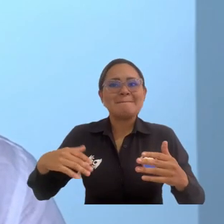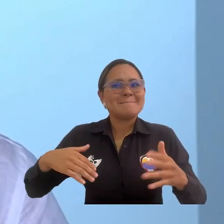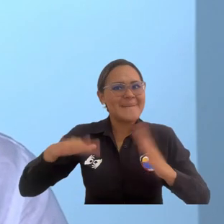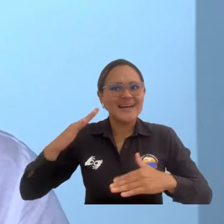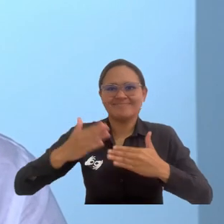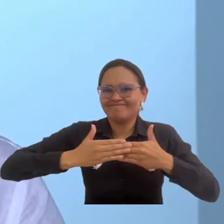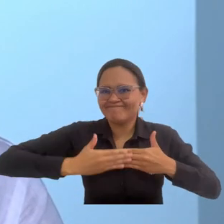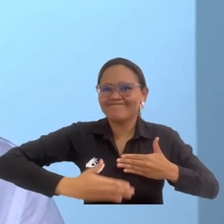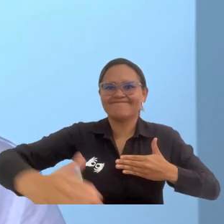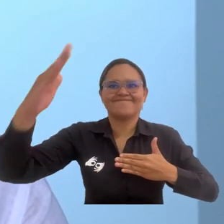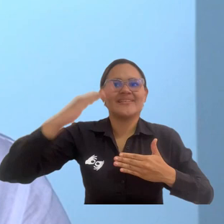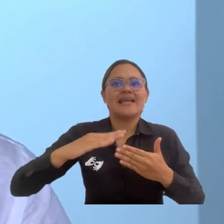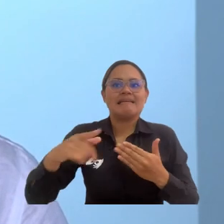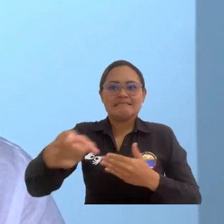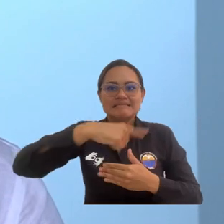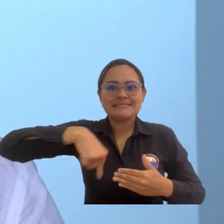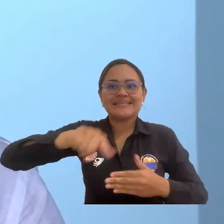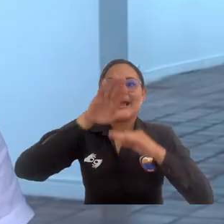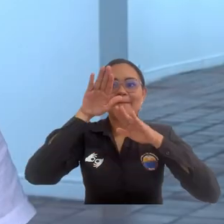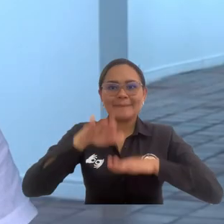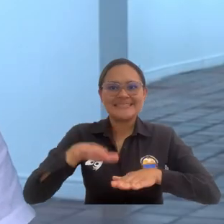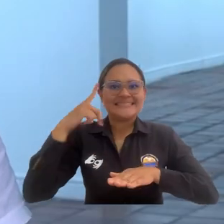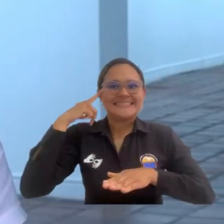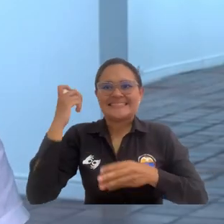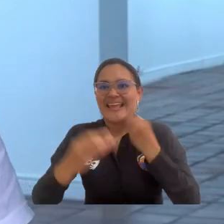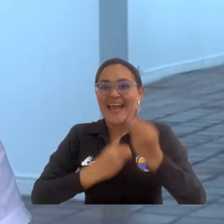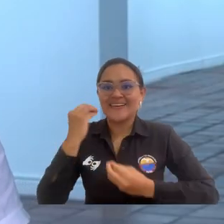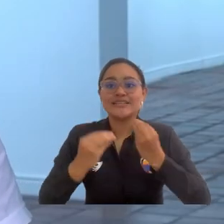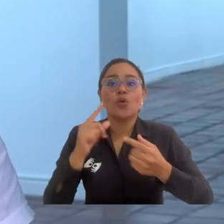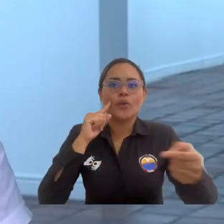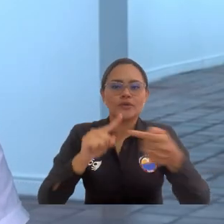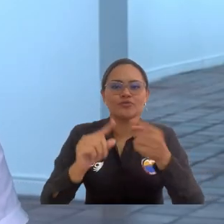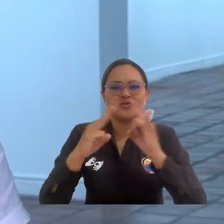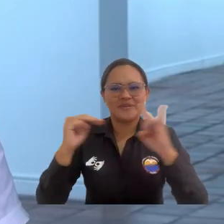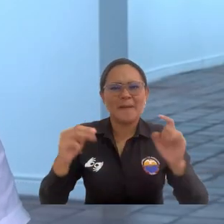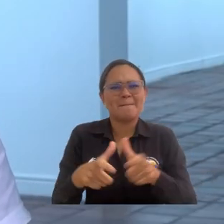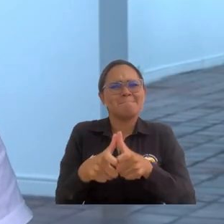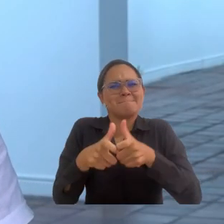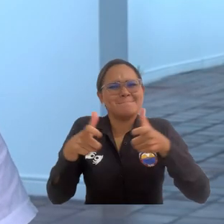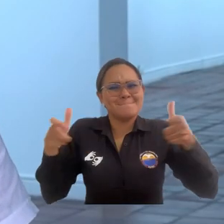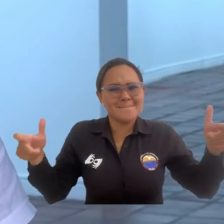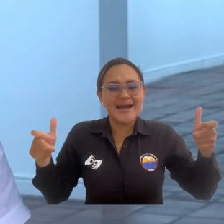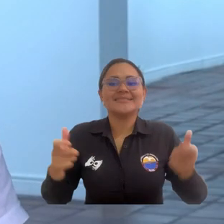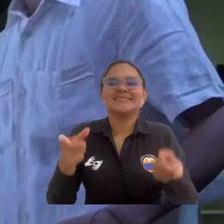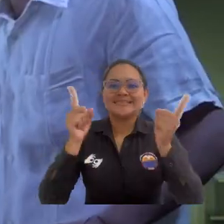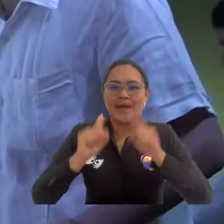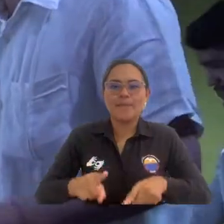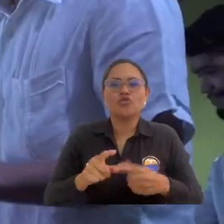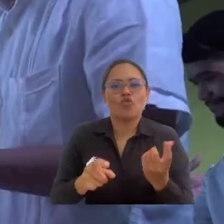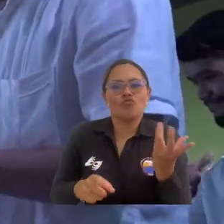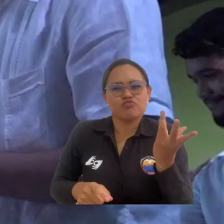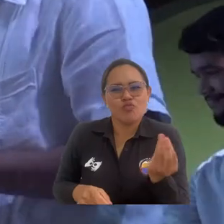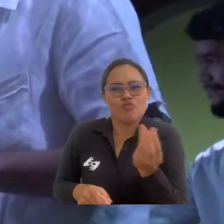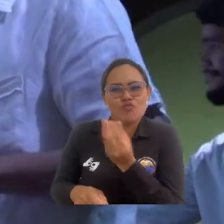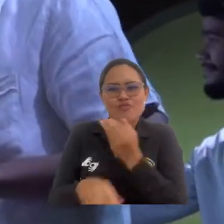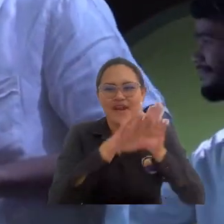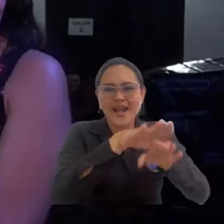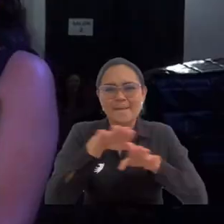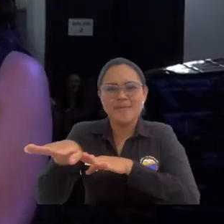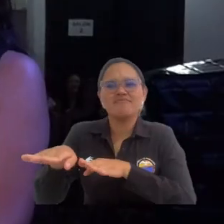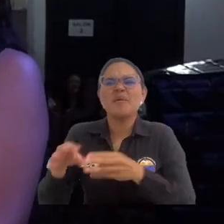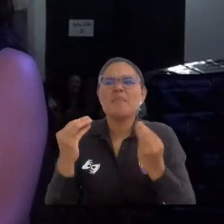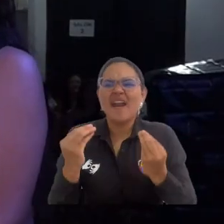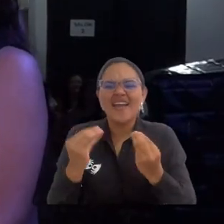grandes desafíos para los actuales representantes, pues procurar porque la universidad siga creciendo, para que la universidad a través de todos sus estamentos